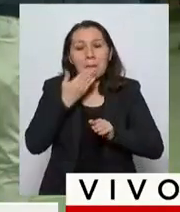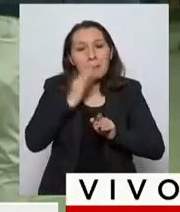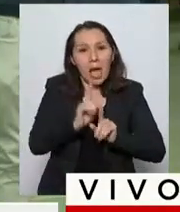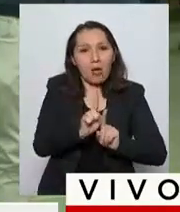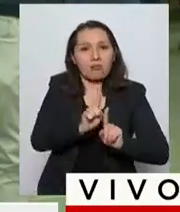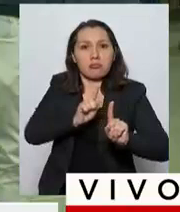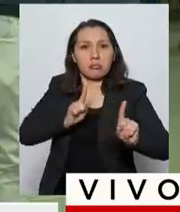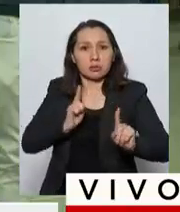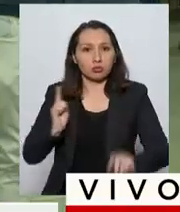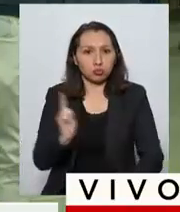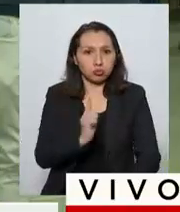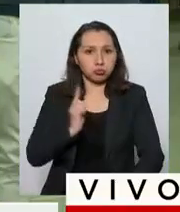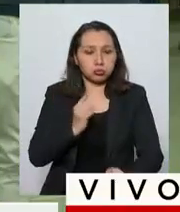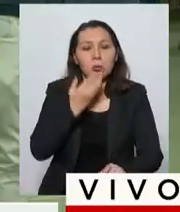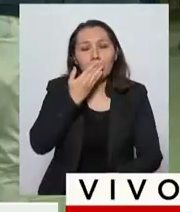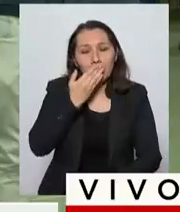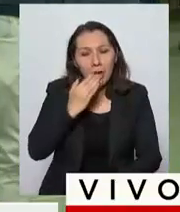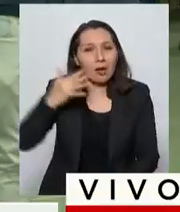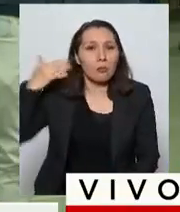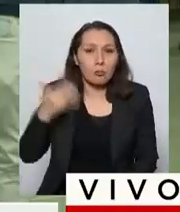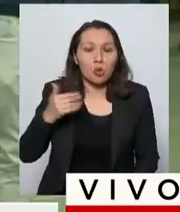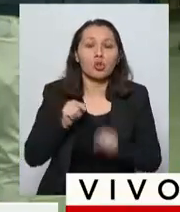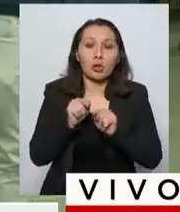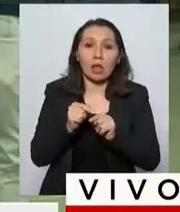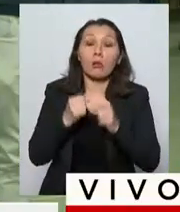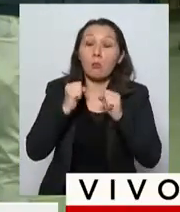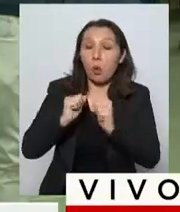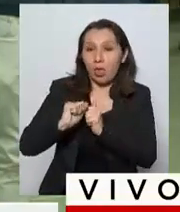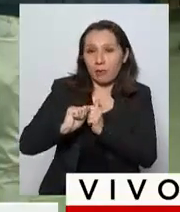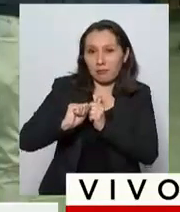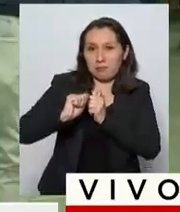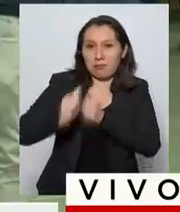distanciamiento social. Es fundamental para poder ganar